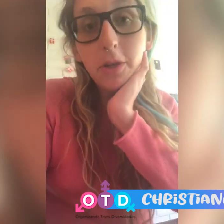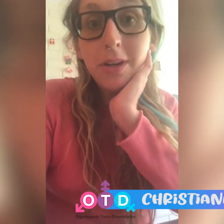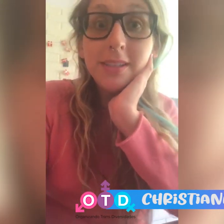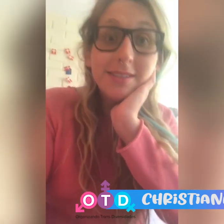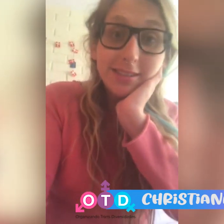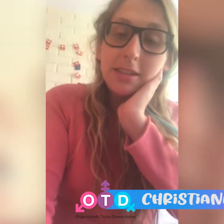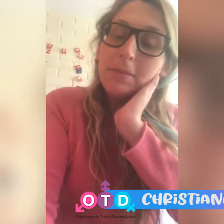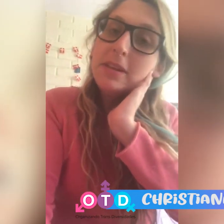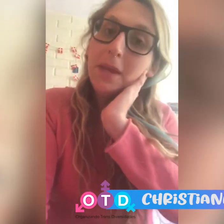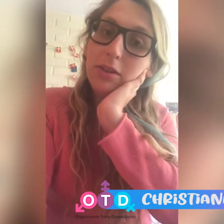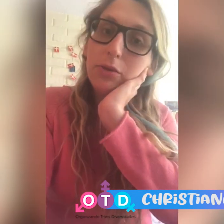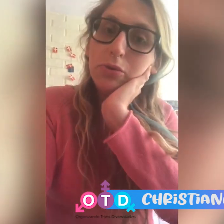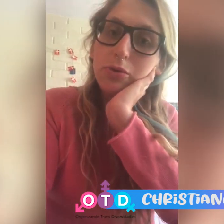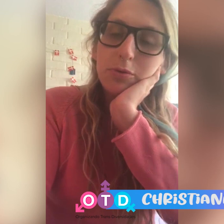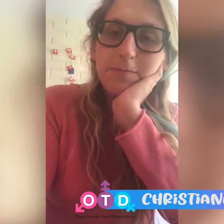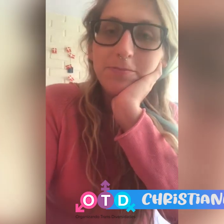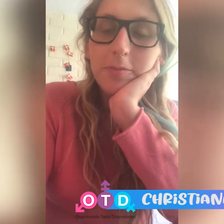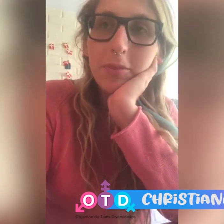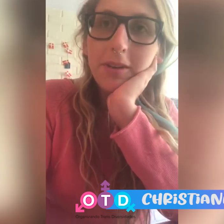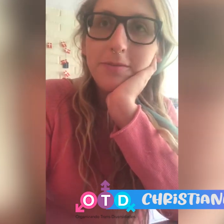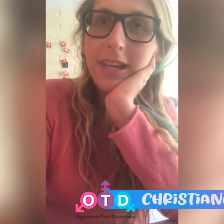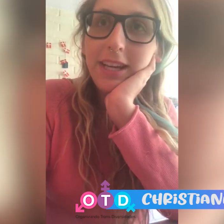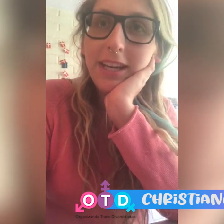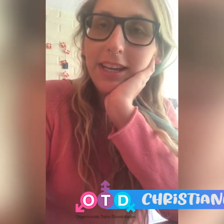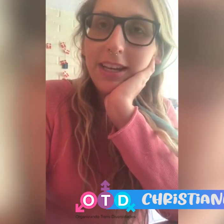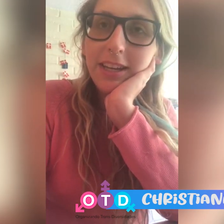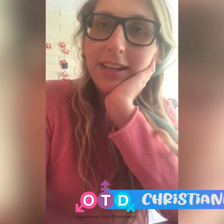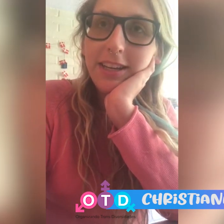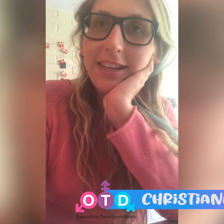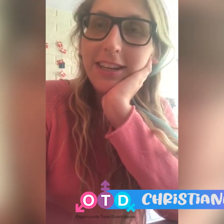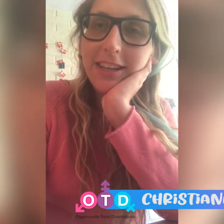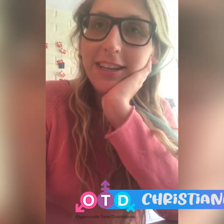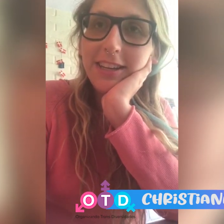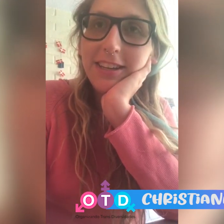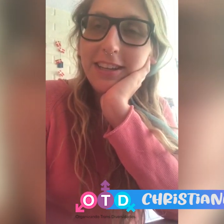intercambio de opiniones, de pensamientos, de